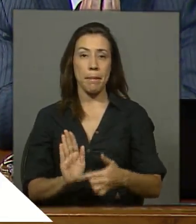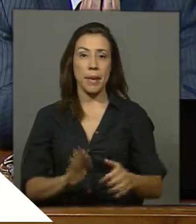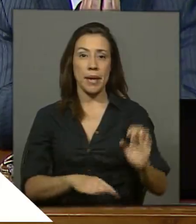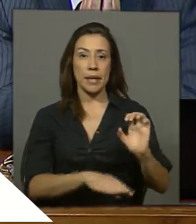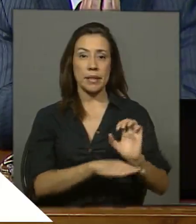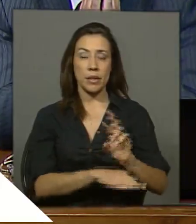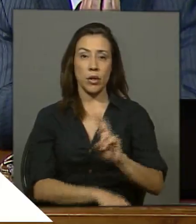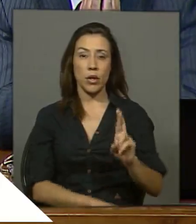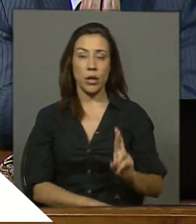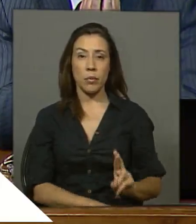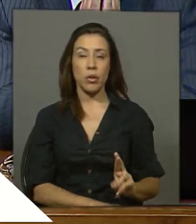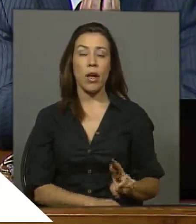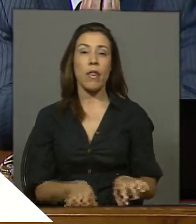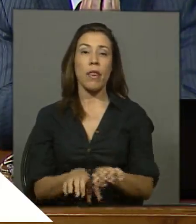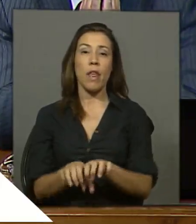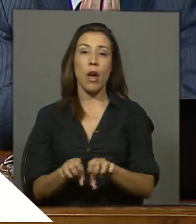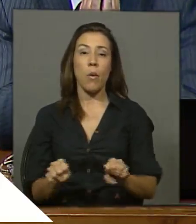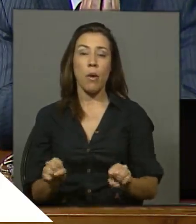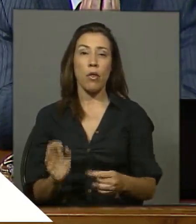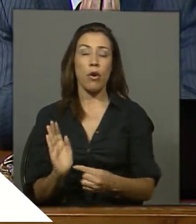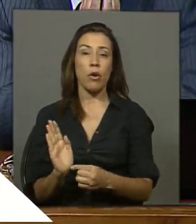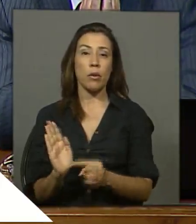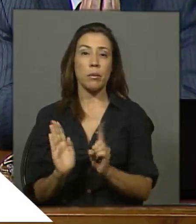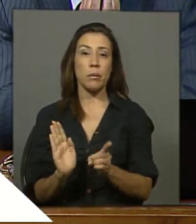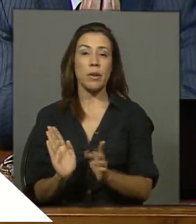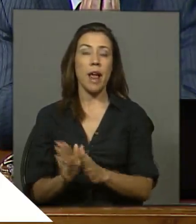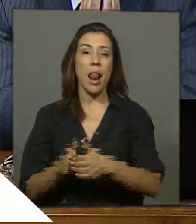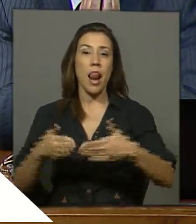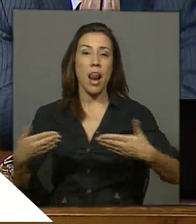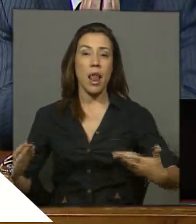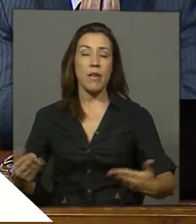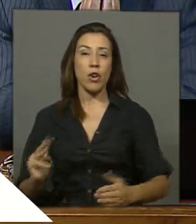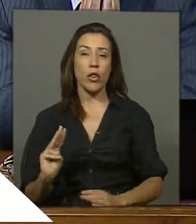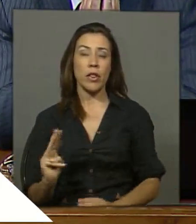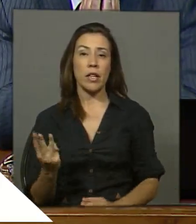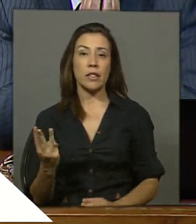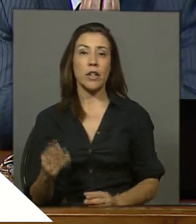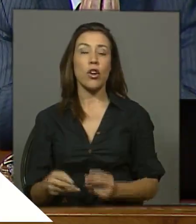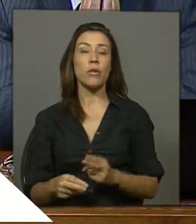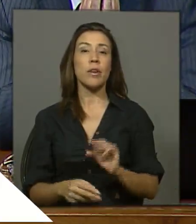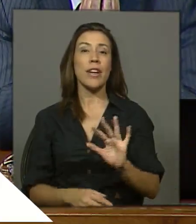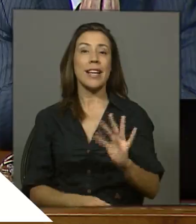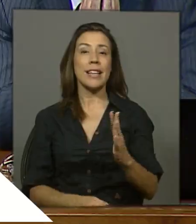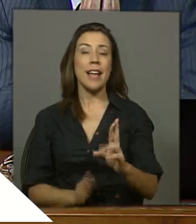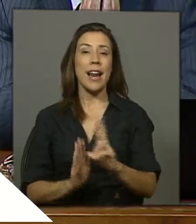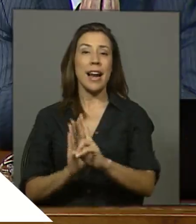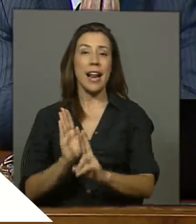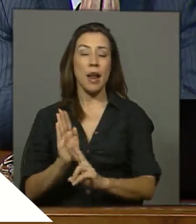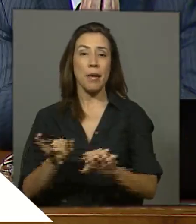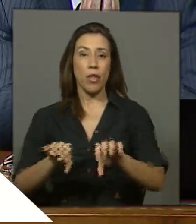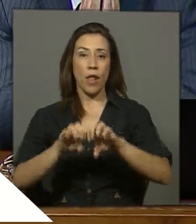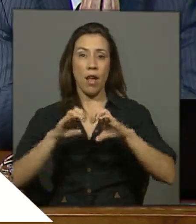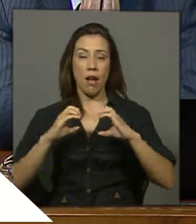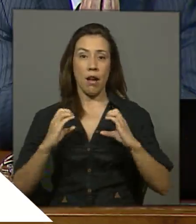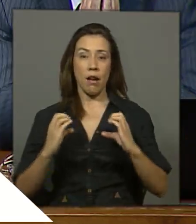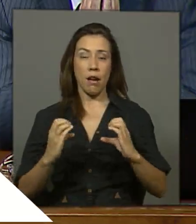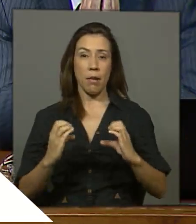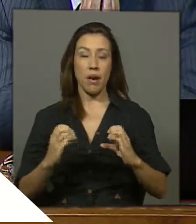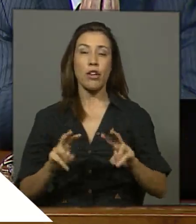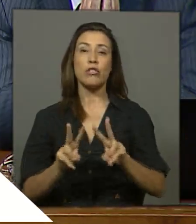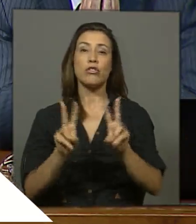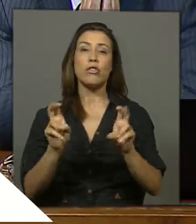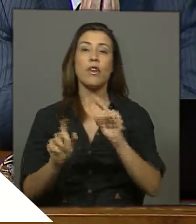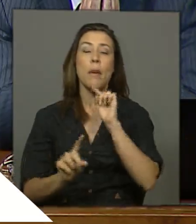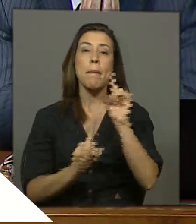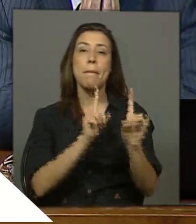República en concordancia con las disposiciones del libro tercero título quinto del reglamento de la corporación respecto a